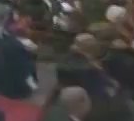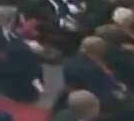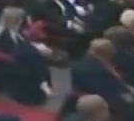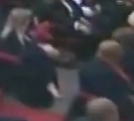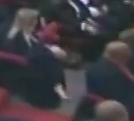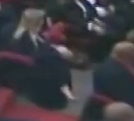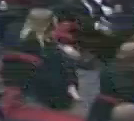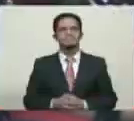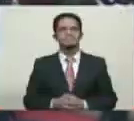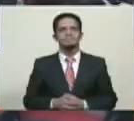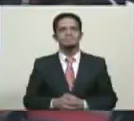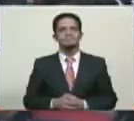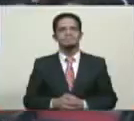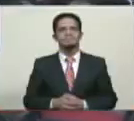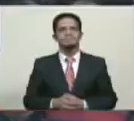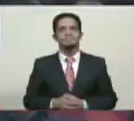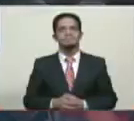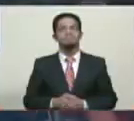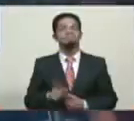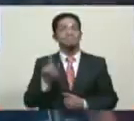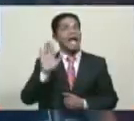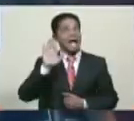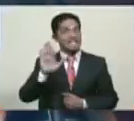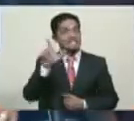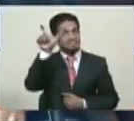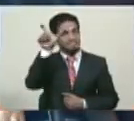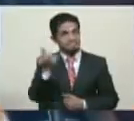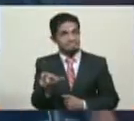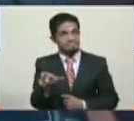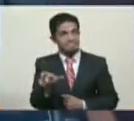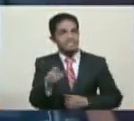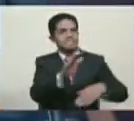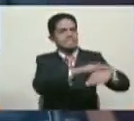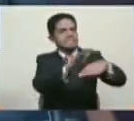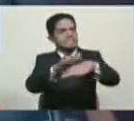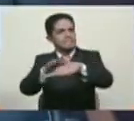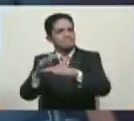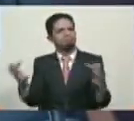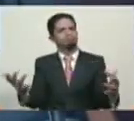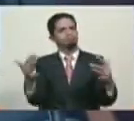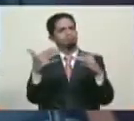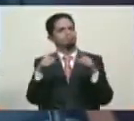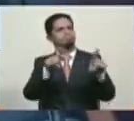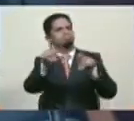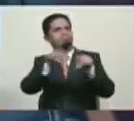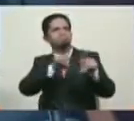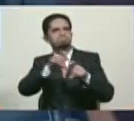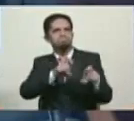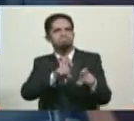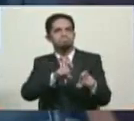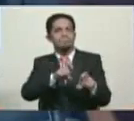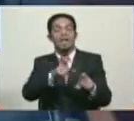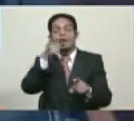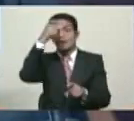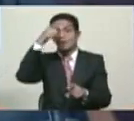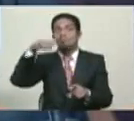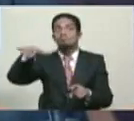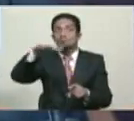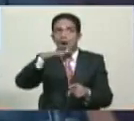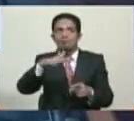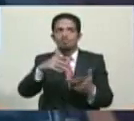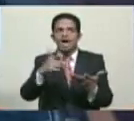Fue así que ese buen ciudadano convocó a constituyente. Fue así como el pueblo venezolano se dio y